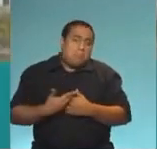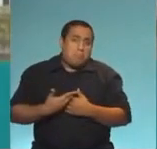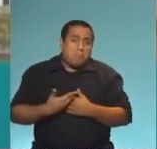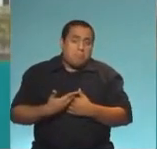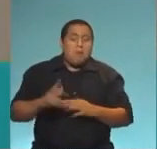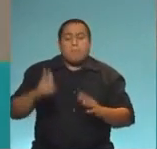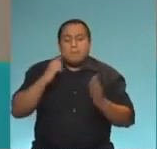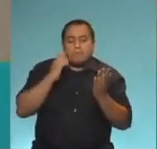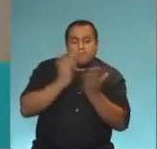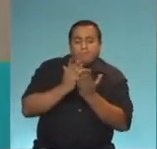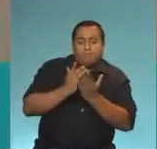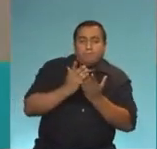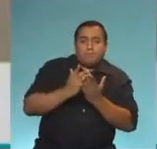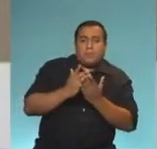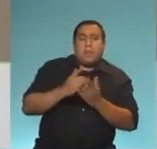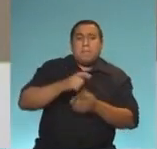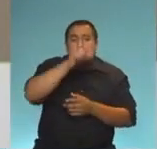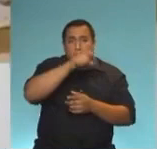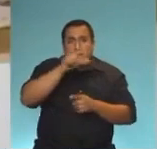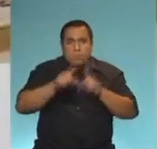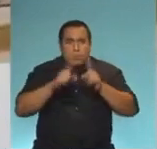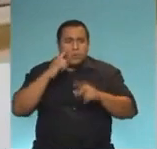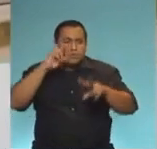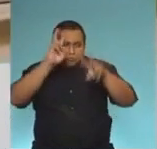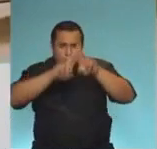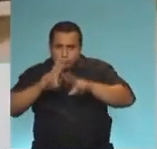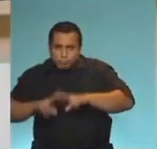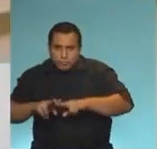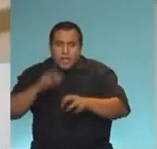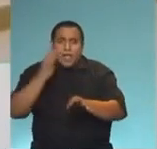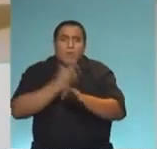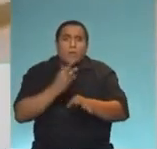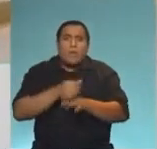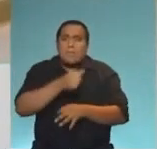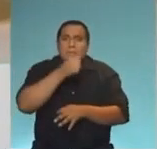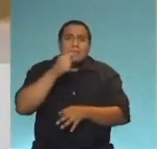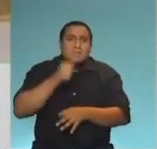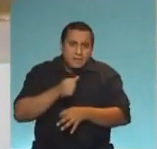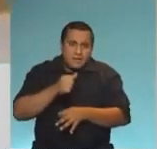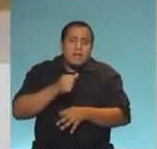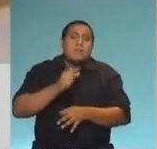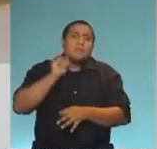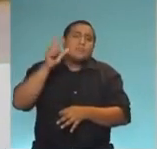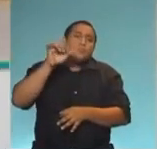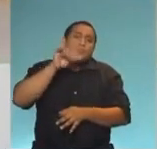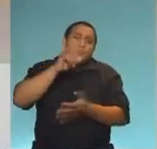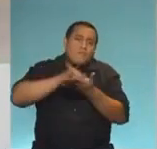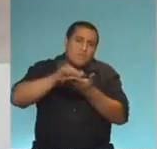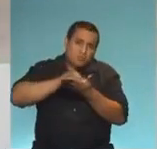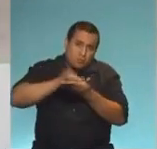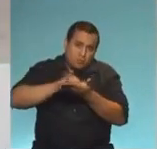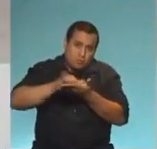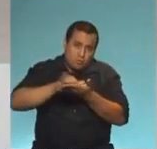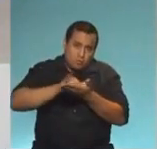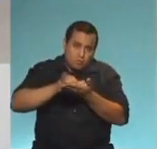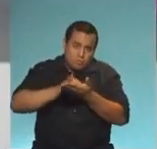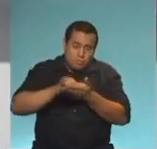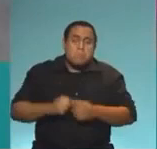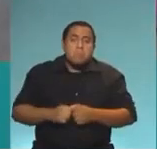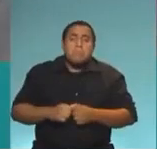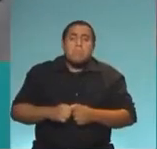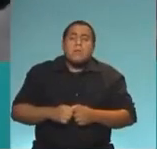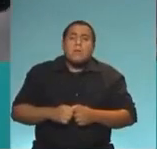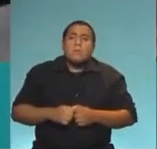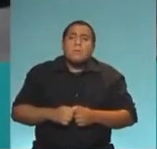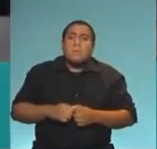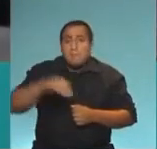estudios, uno de ellos por un grupo muy importante de la Escuela de Medicina de Mount Sinai en Nueva York, con el cual ANLIS colabora,